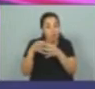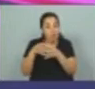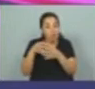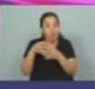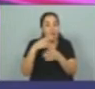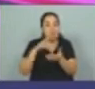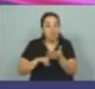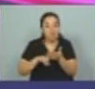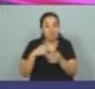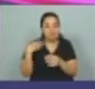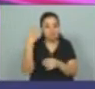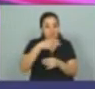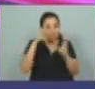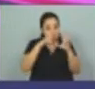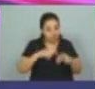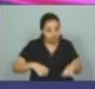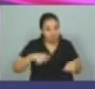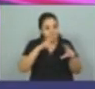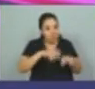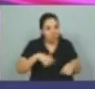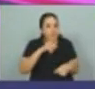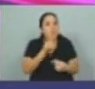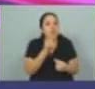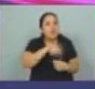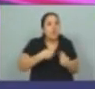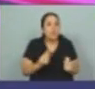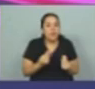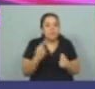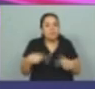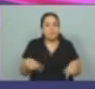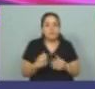Ideas y haga una revisación completa. ¿Dónde está esa plata?